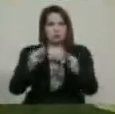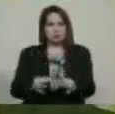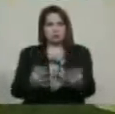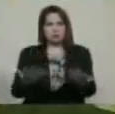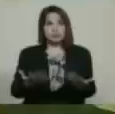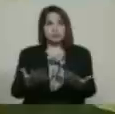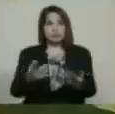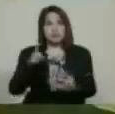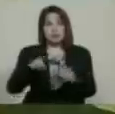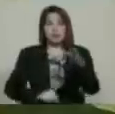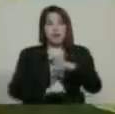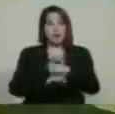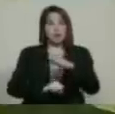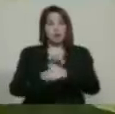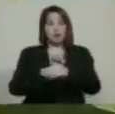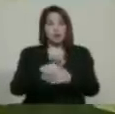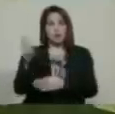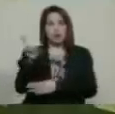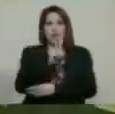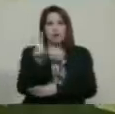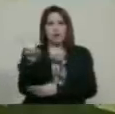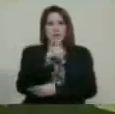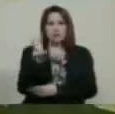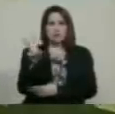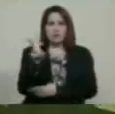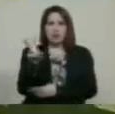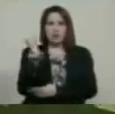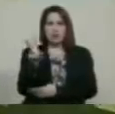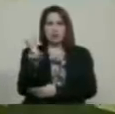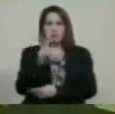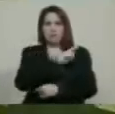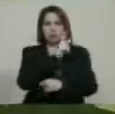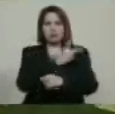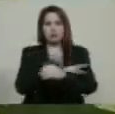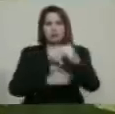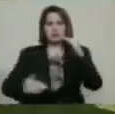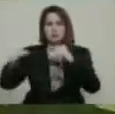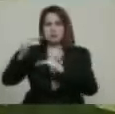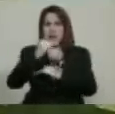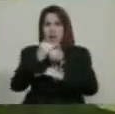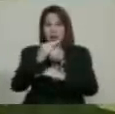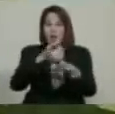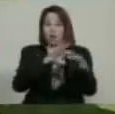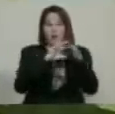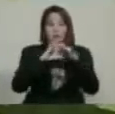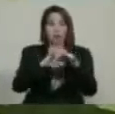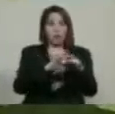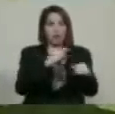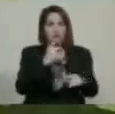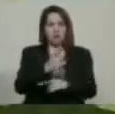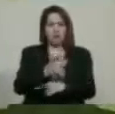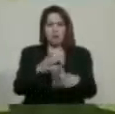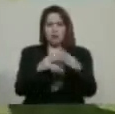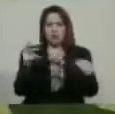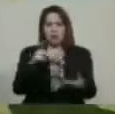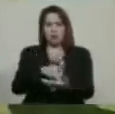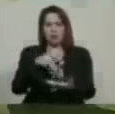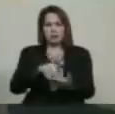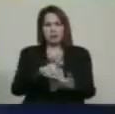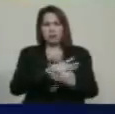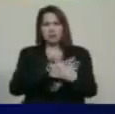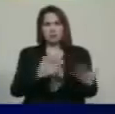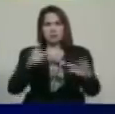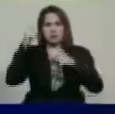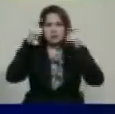supuesto, apoyando a la Venezuela productiva, la Venezuela potencia que construiremos solo en unidad y todos los patriotas, como lo dijo nuestro comandante Chávez.